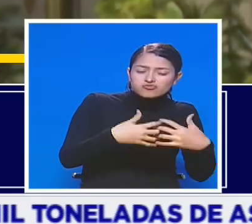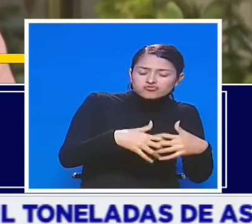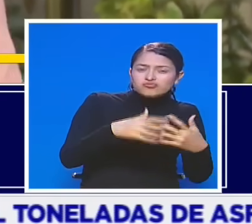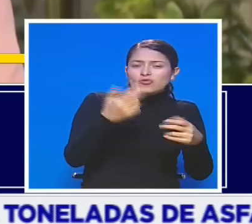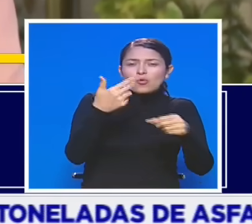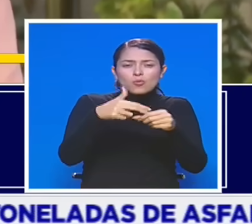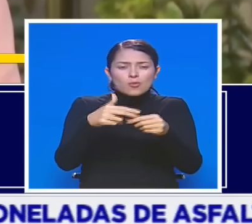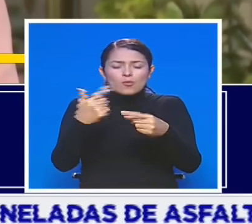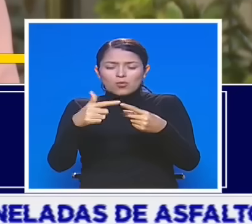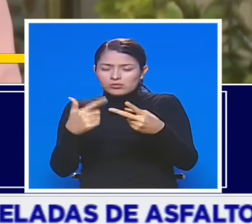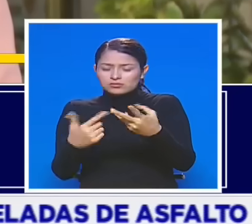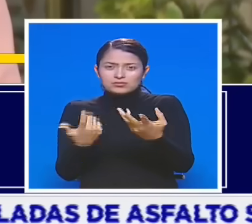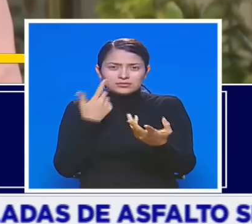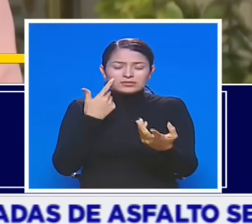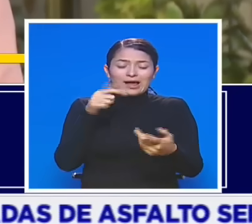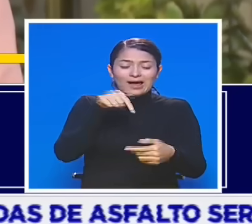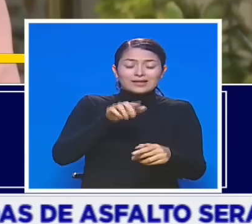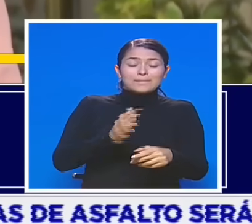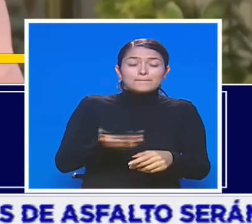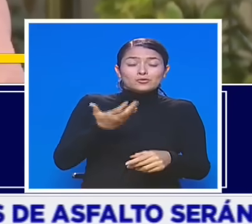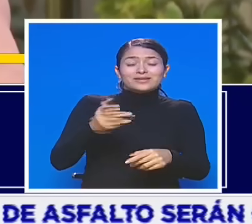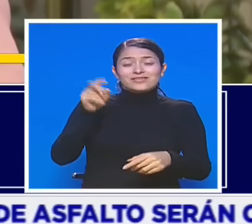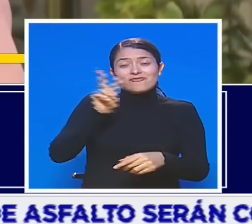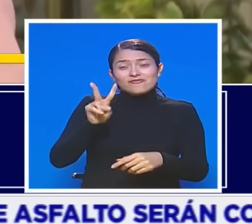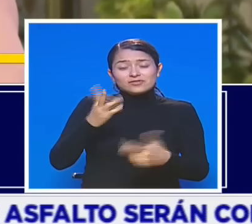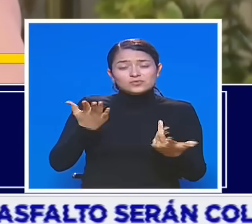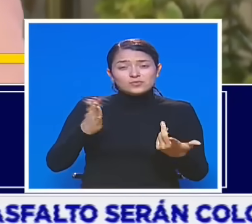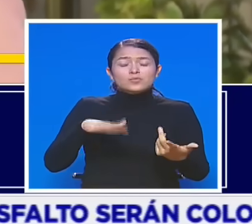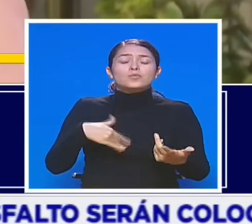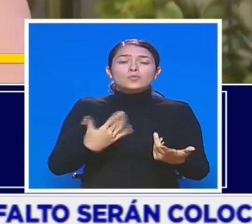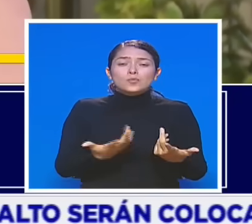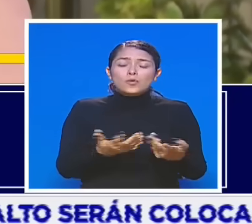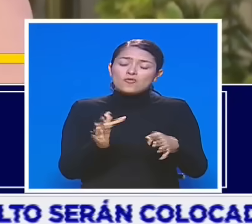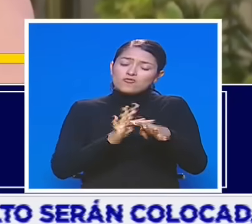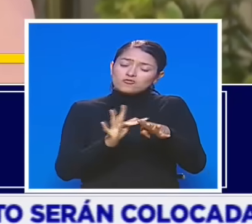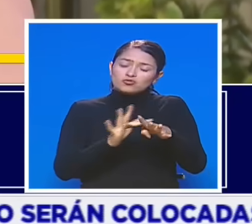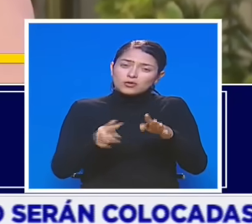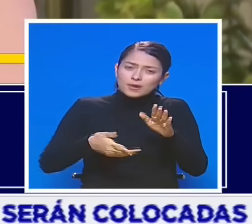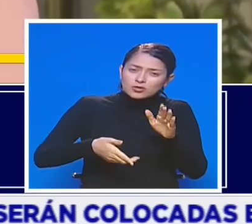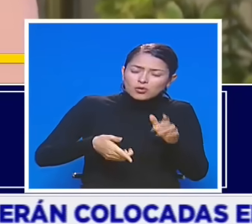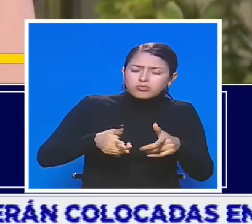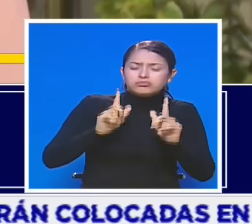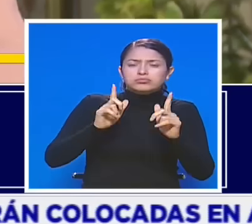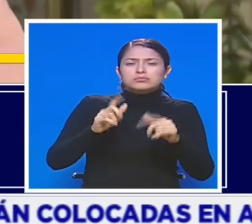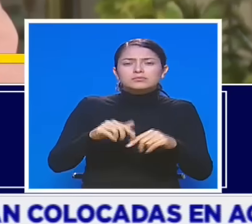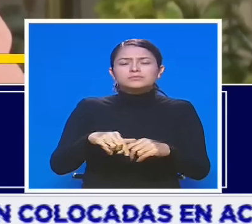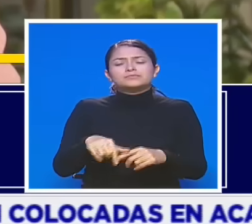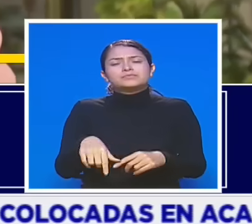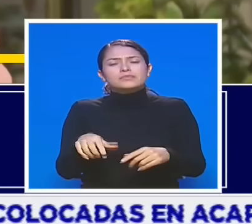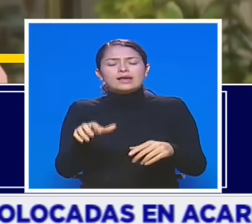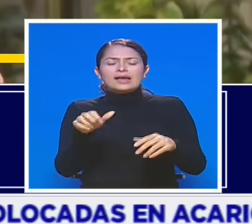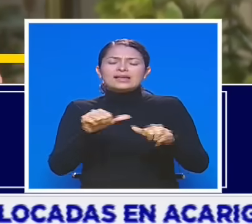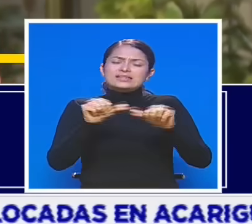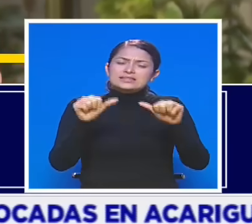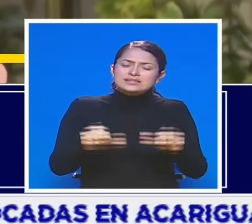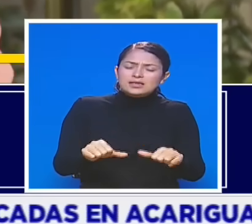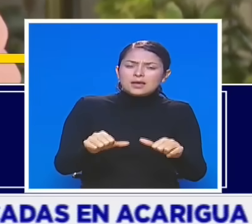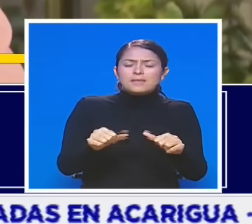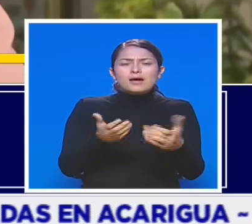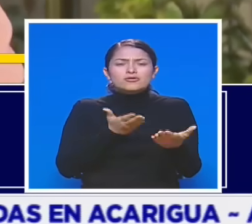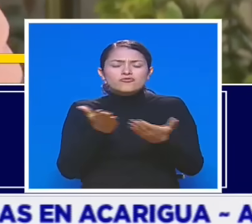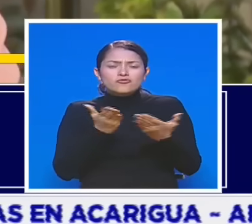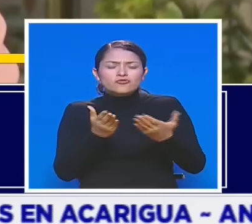las industrias básicas del país, para garantizar el pleno funcionamiento de todo el sistema de servicios